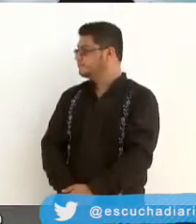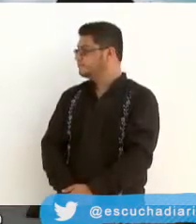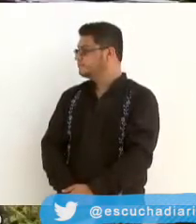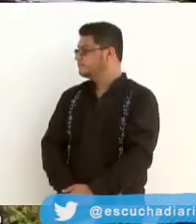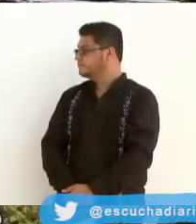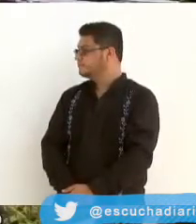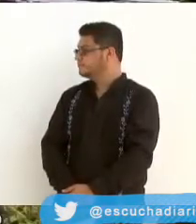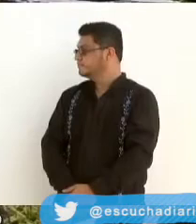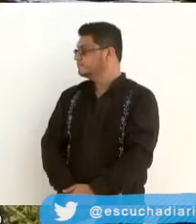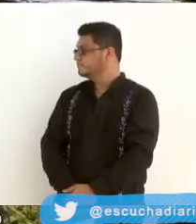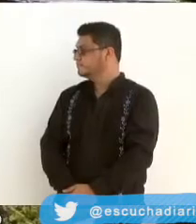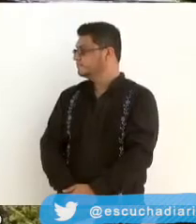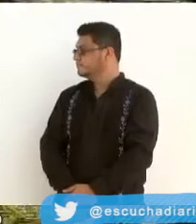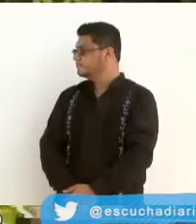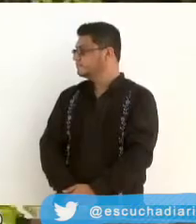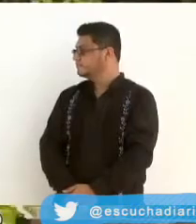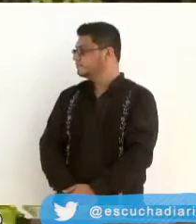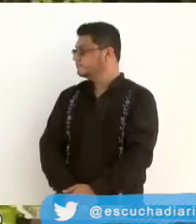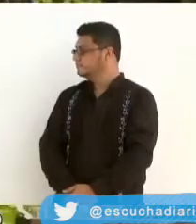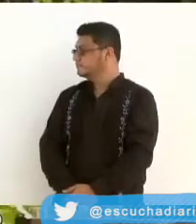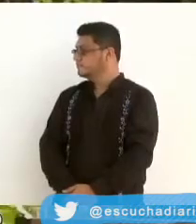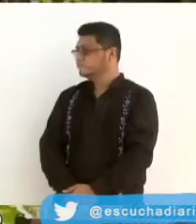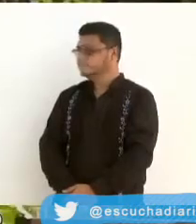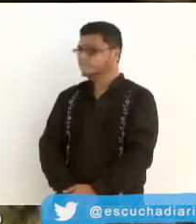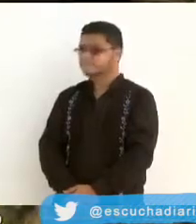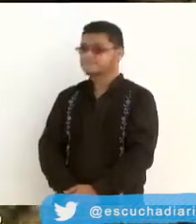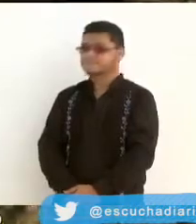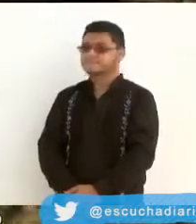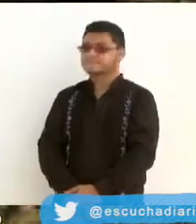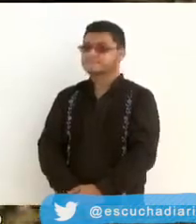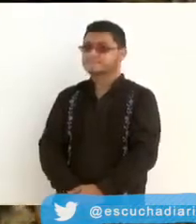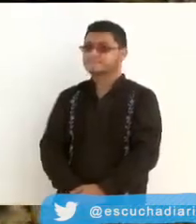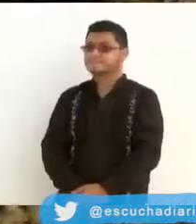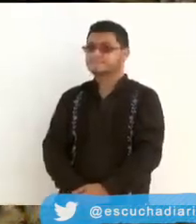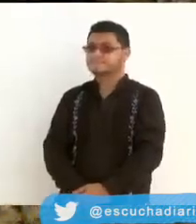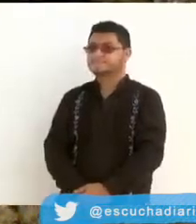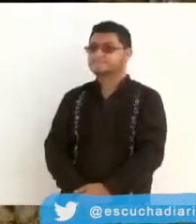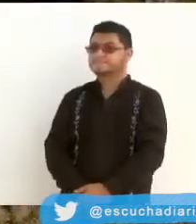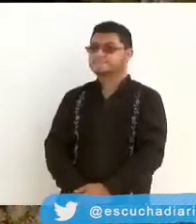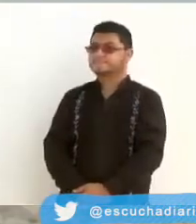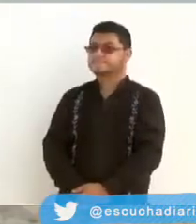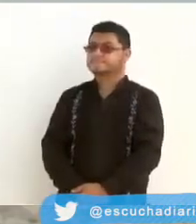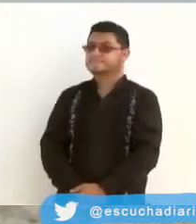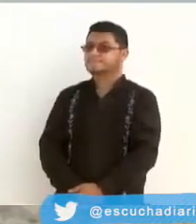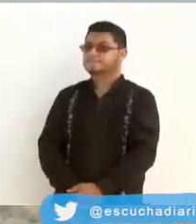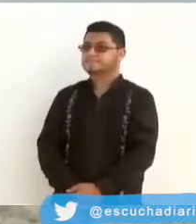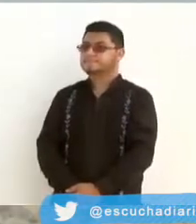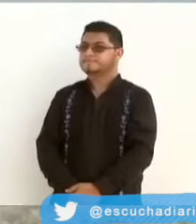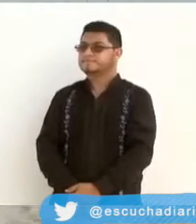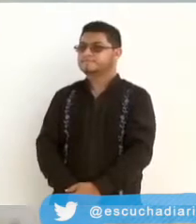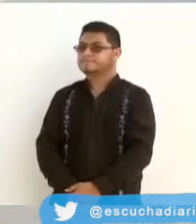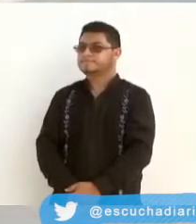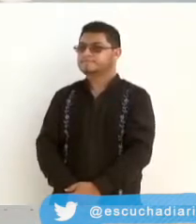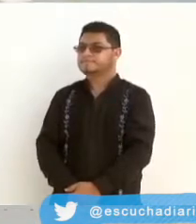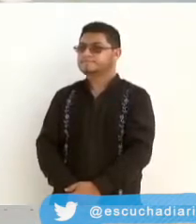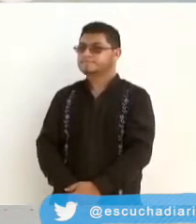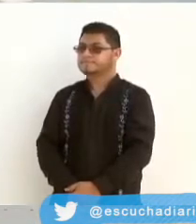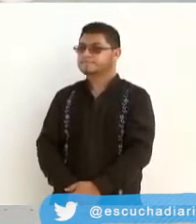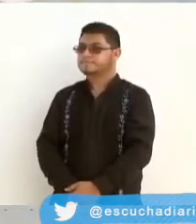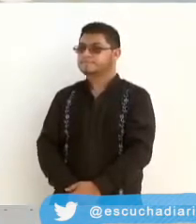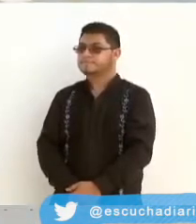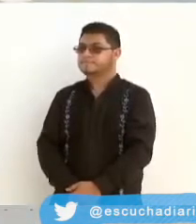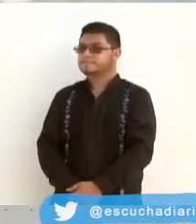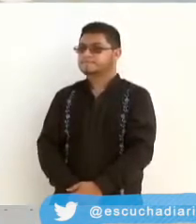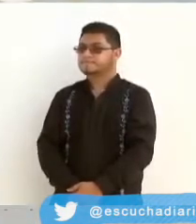puertas de un gran proyecto que vendrá a sembrar oportunidades y prosperidad en la región. El tramo 2 del Tren Maya recorre